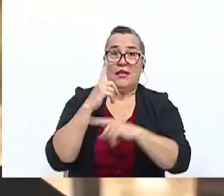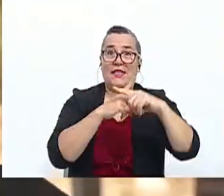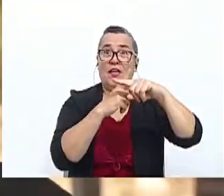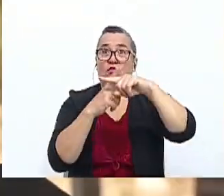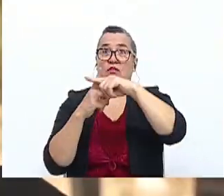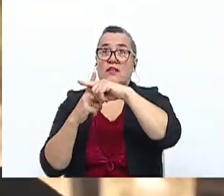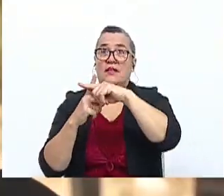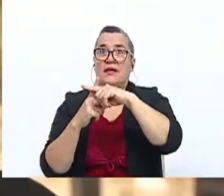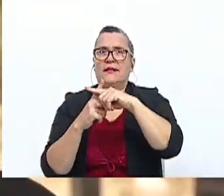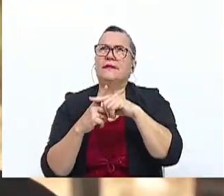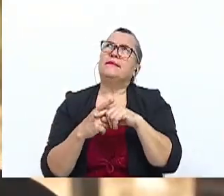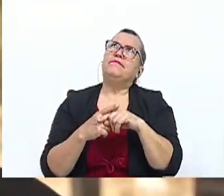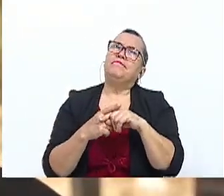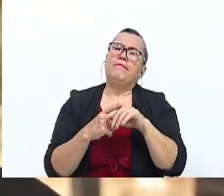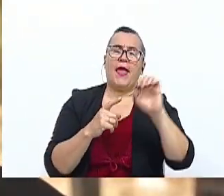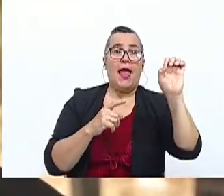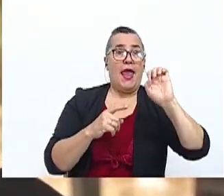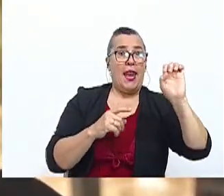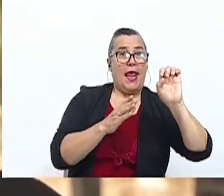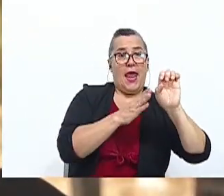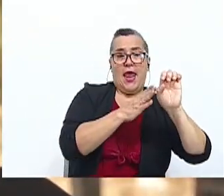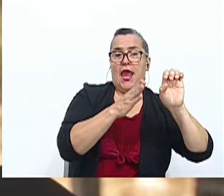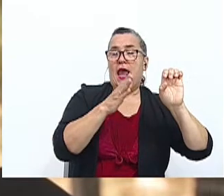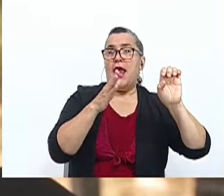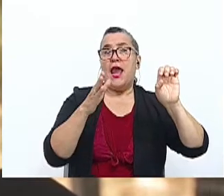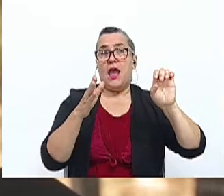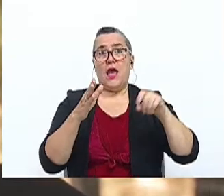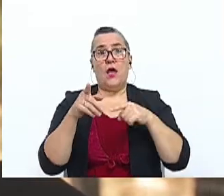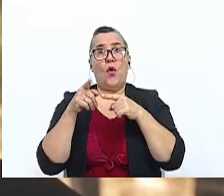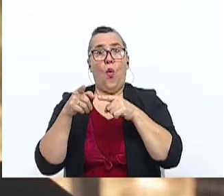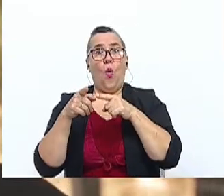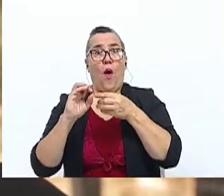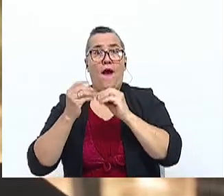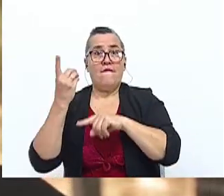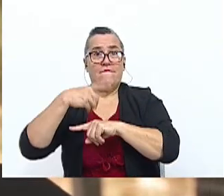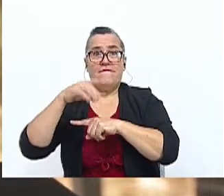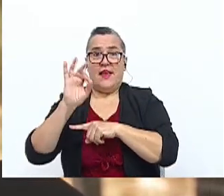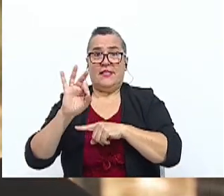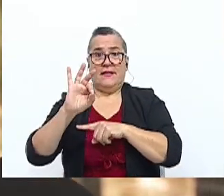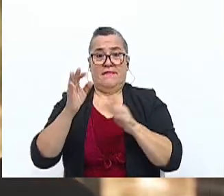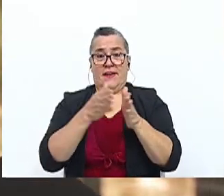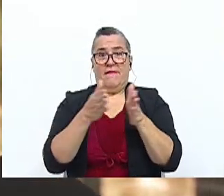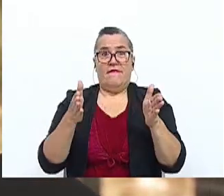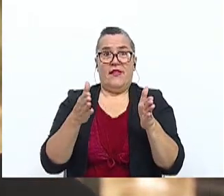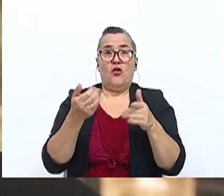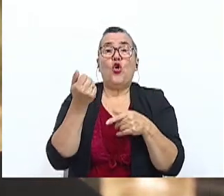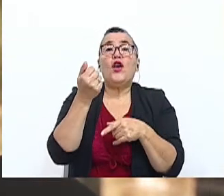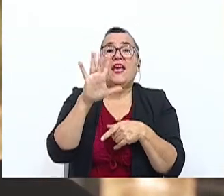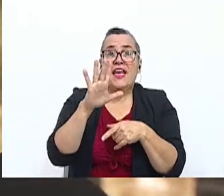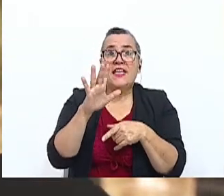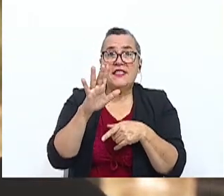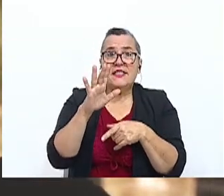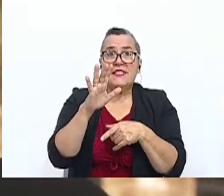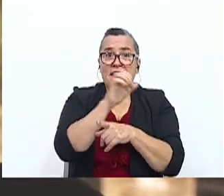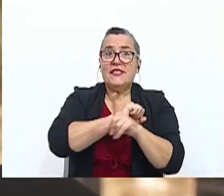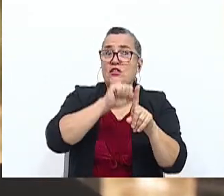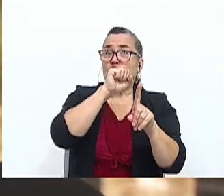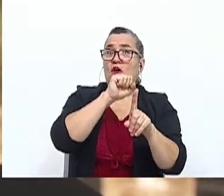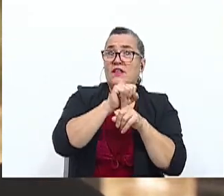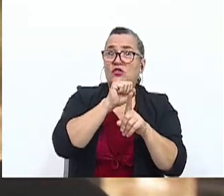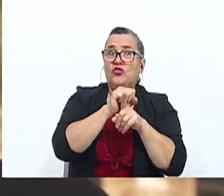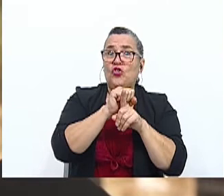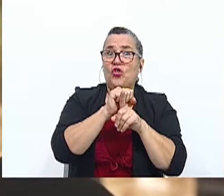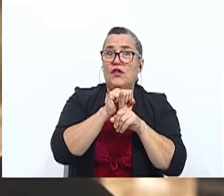que va de enero a esta fecha de febrero, llevamos 15 casos pasados